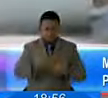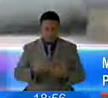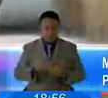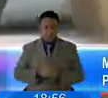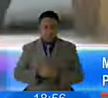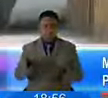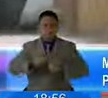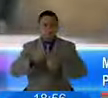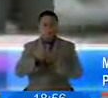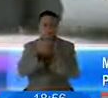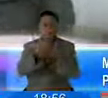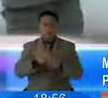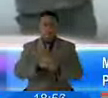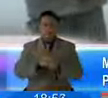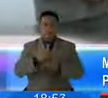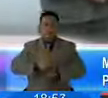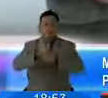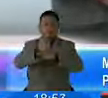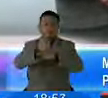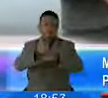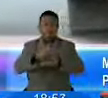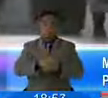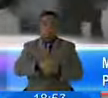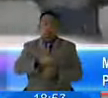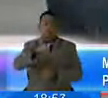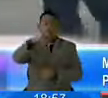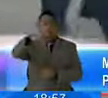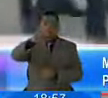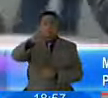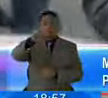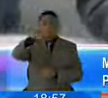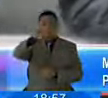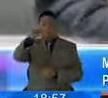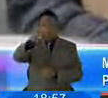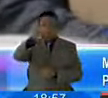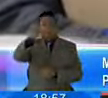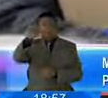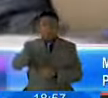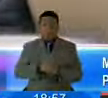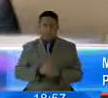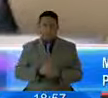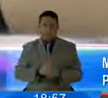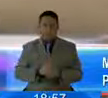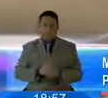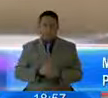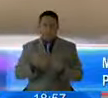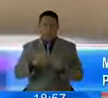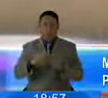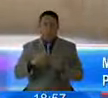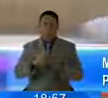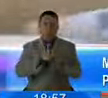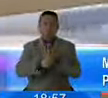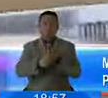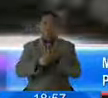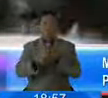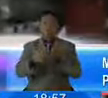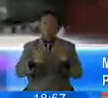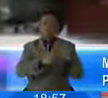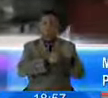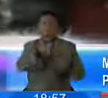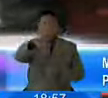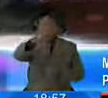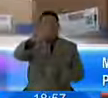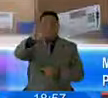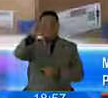así informó el señor Teniente General César Merizalde, jefe del Comando Conjunto al señor Ministro Ricardo Patiño Aroca, mediante documento